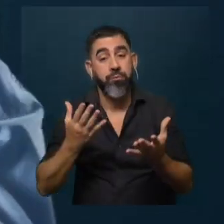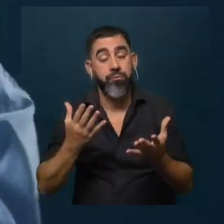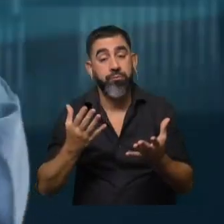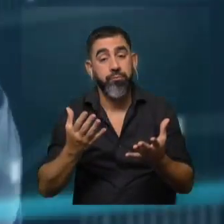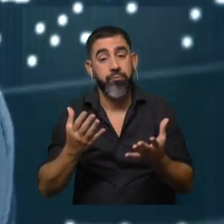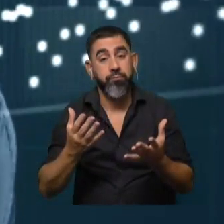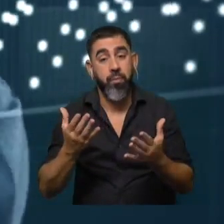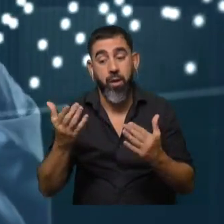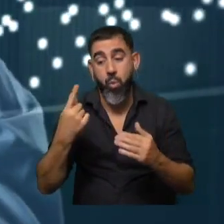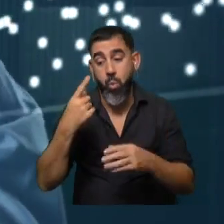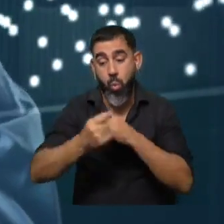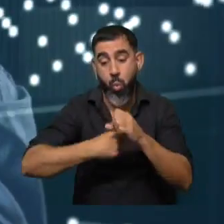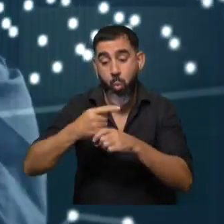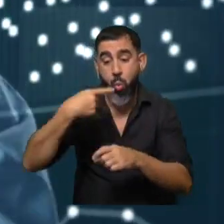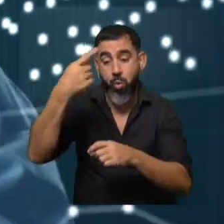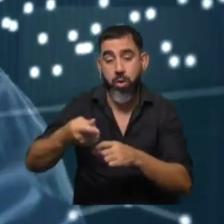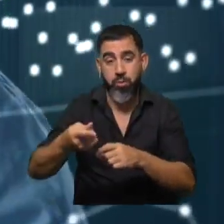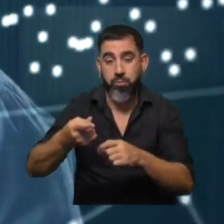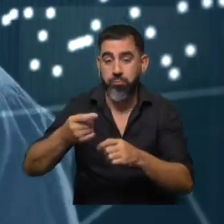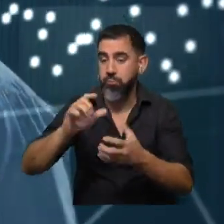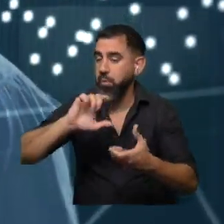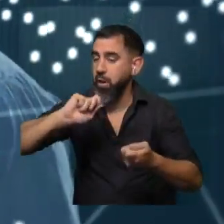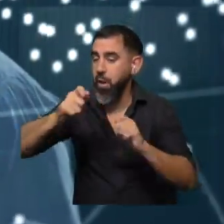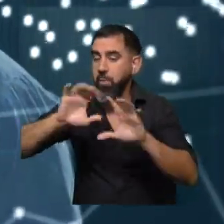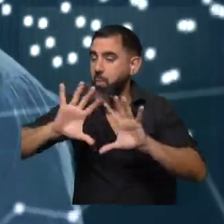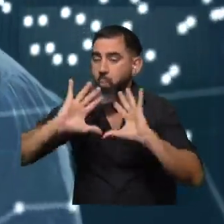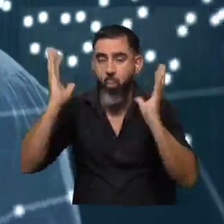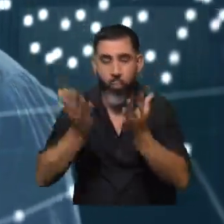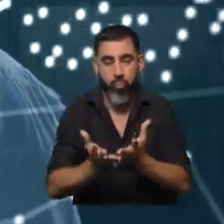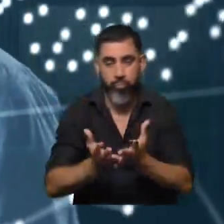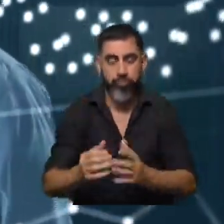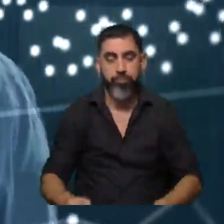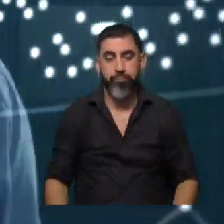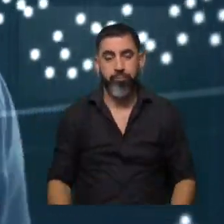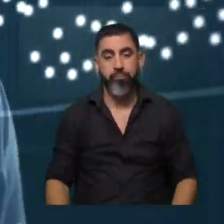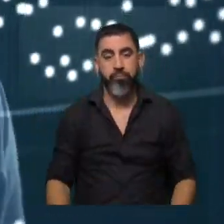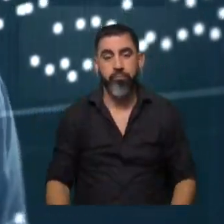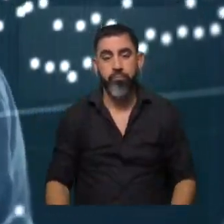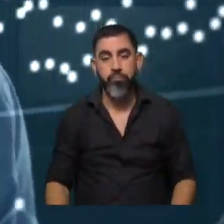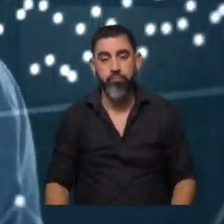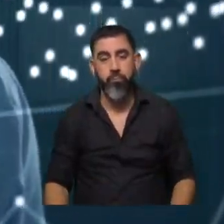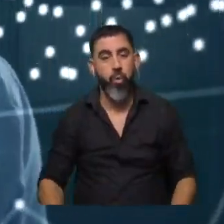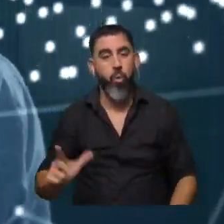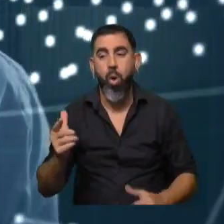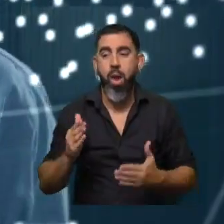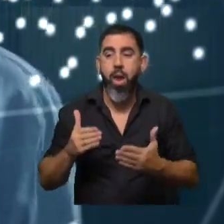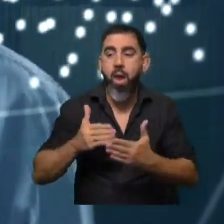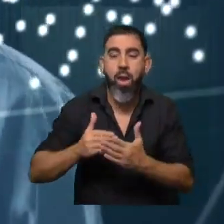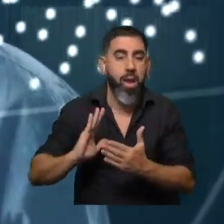esto de acá a un año estamos en otro mundo, o sea, no tiene límite.